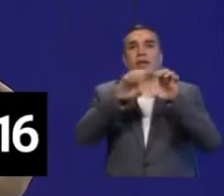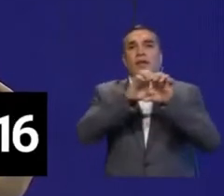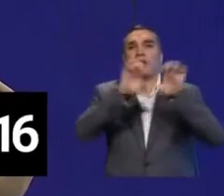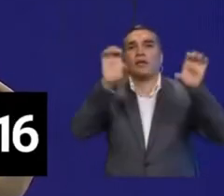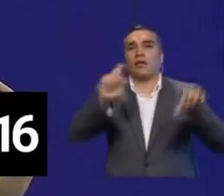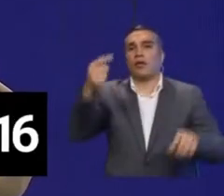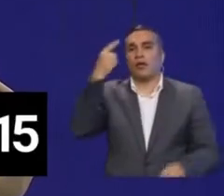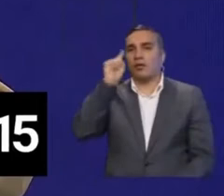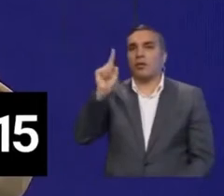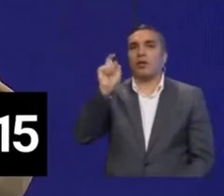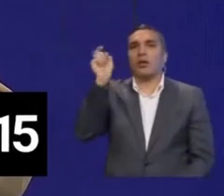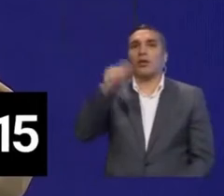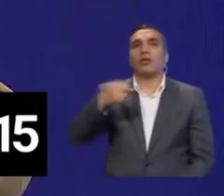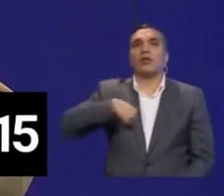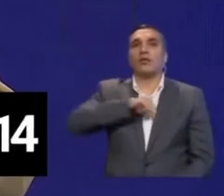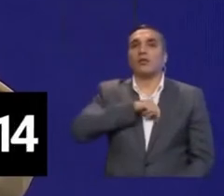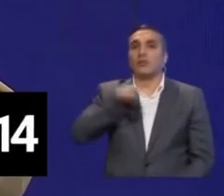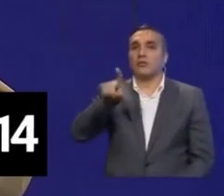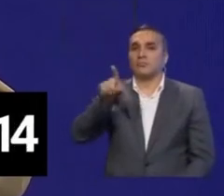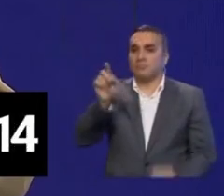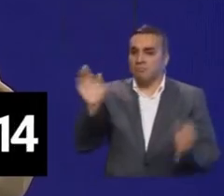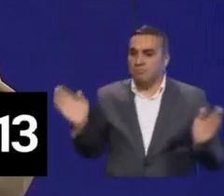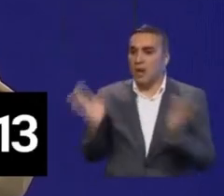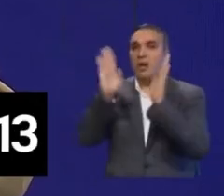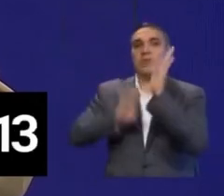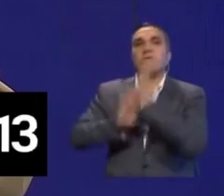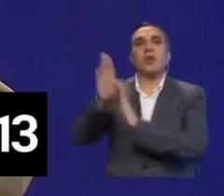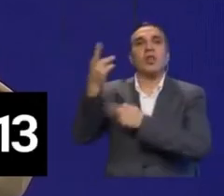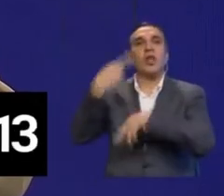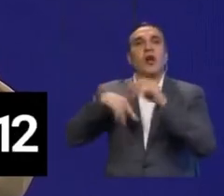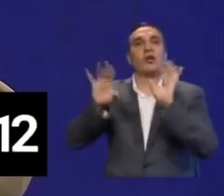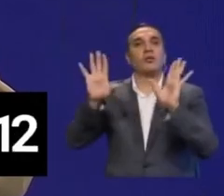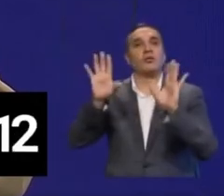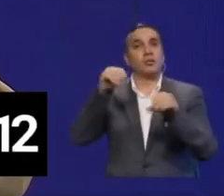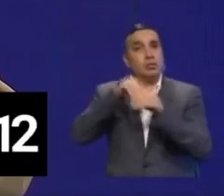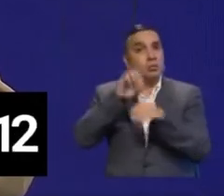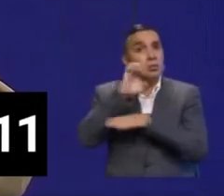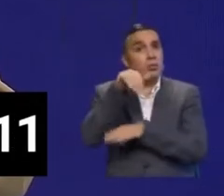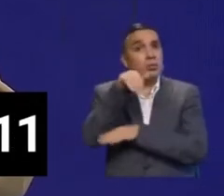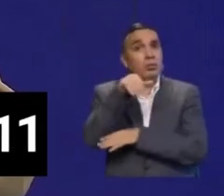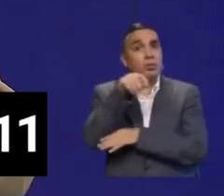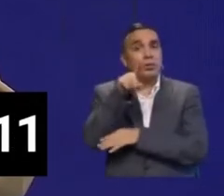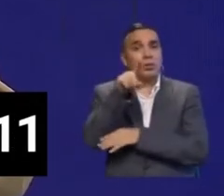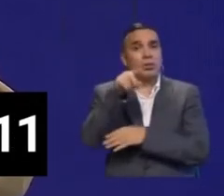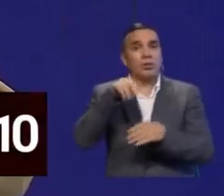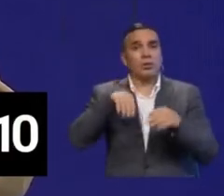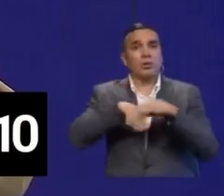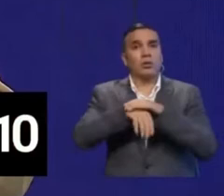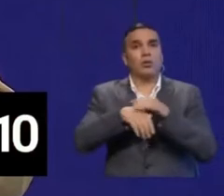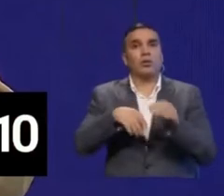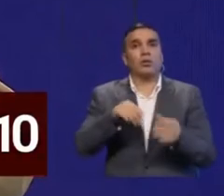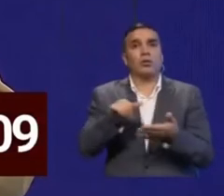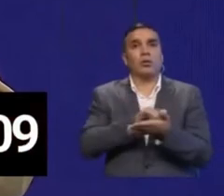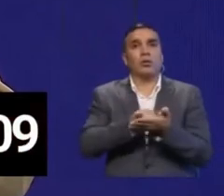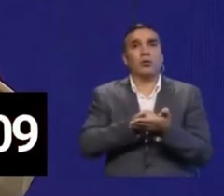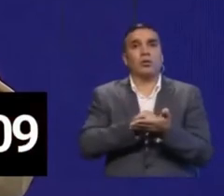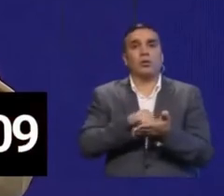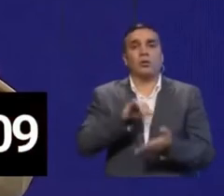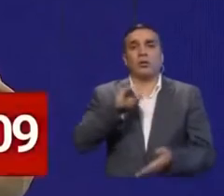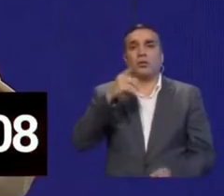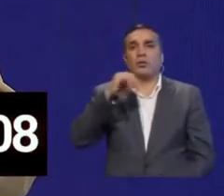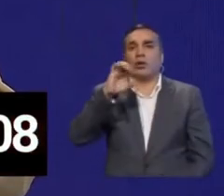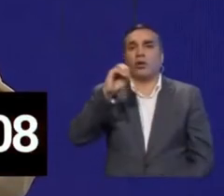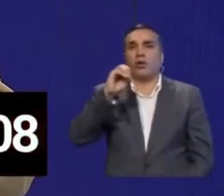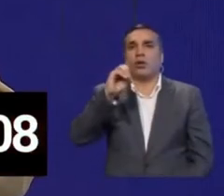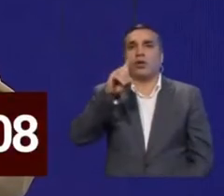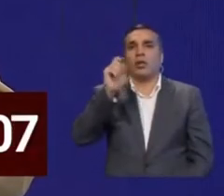del Estado. Debemos valorizarlas. Y no solamente en el Ecuador, hacerlo en la Bolsa de Nueva York a través de un IPO.